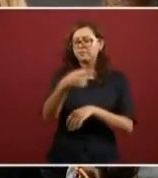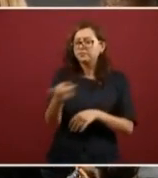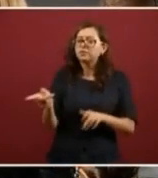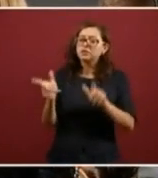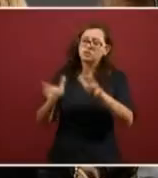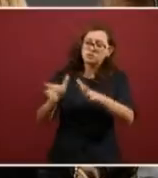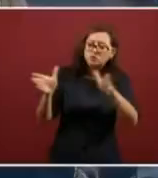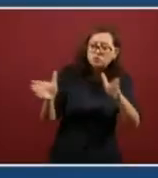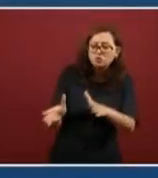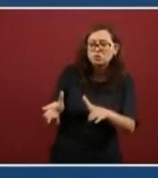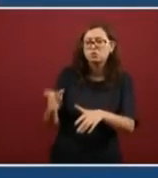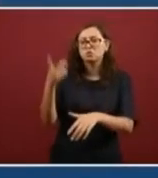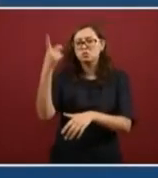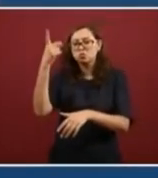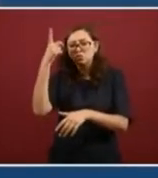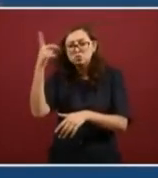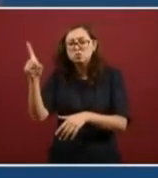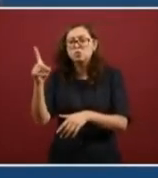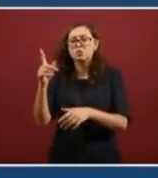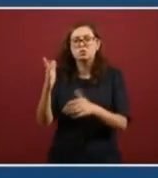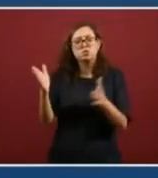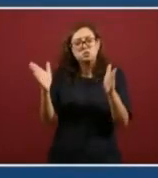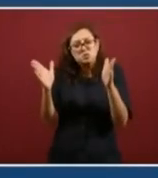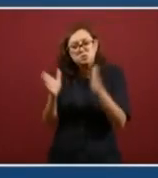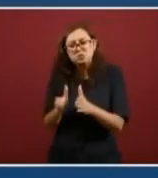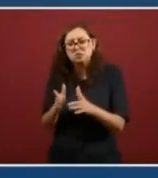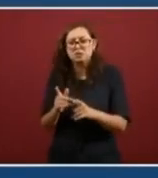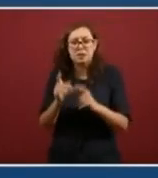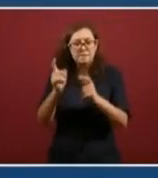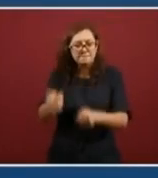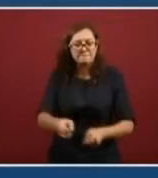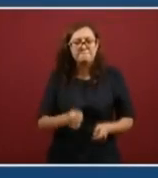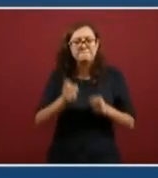pequeños productores. Tiene una meta para este año de